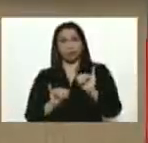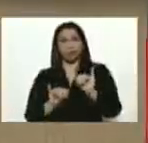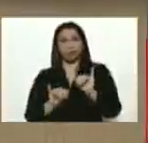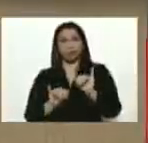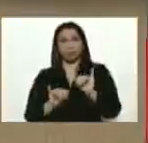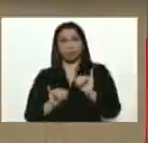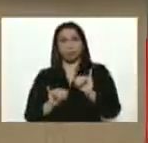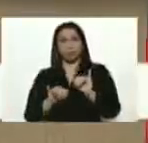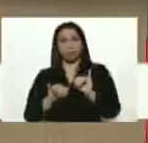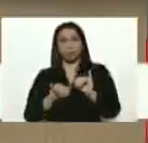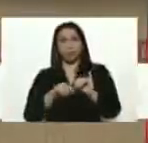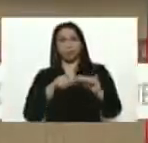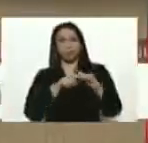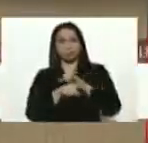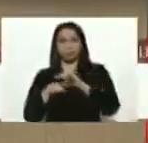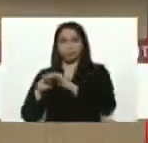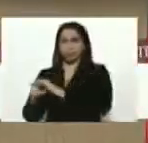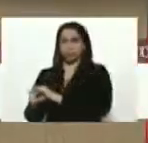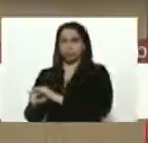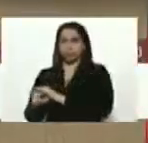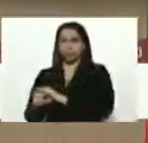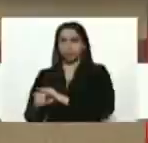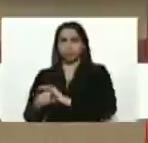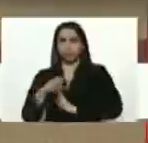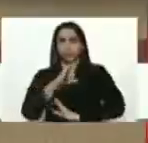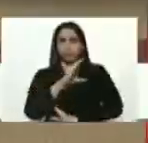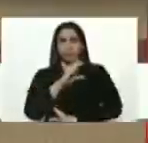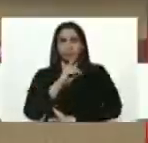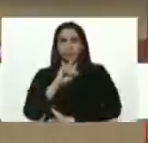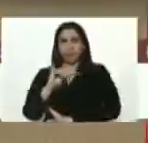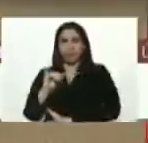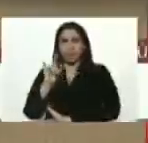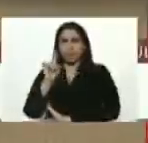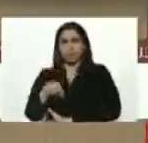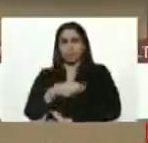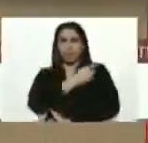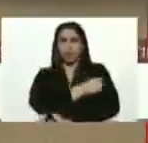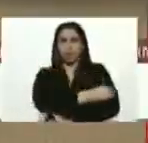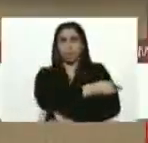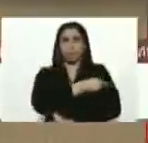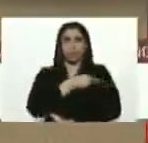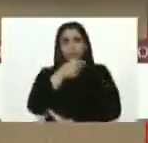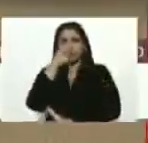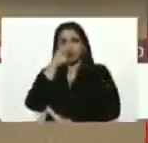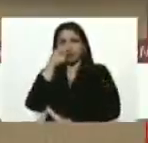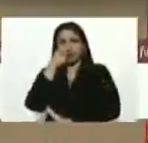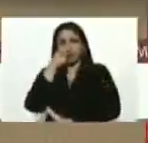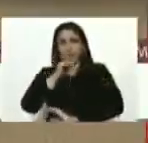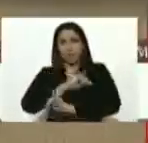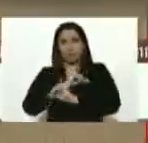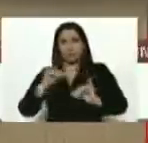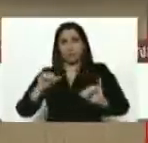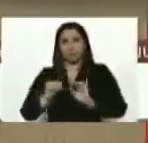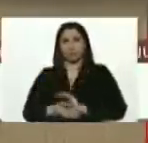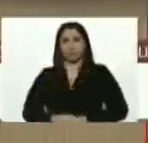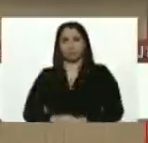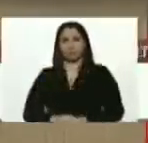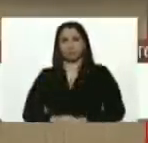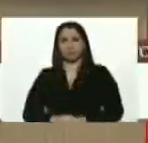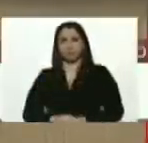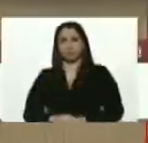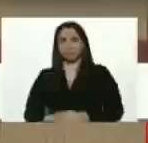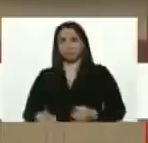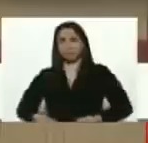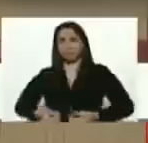ya fueron recluidos, internados en los CDI y en los hospitales Centinelas. Ya están recibiendo el protocolo